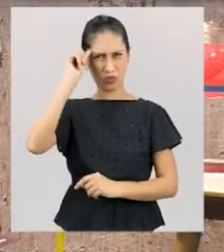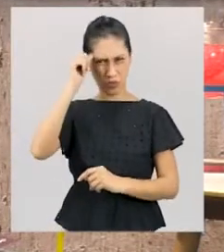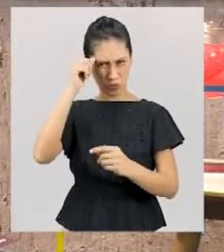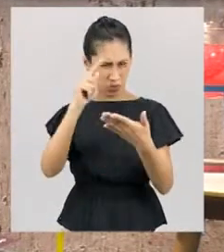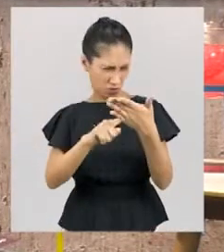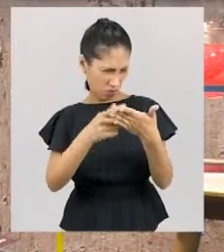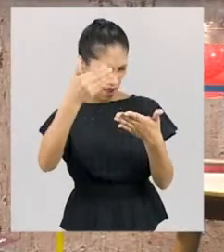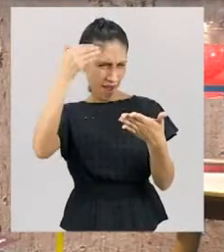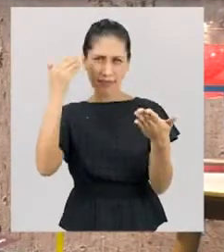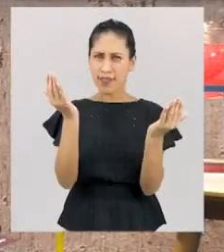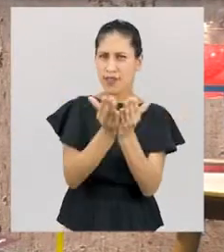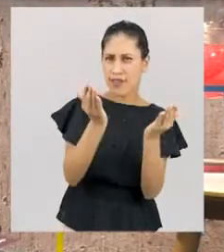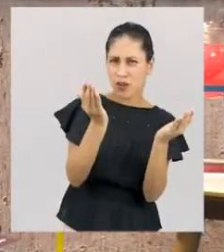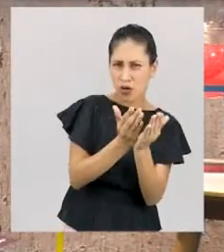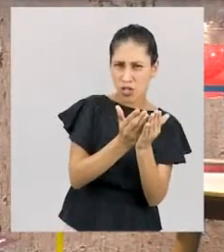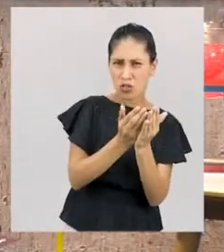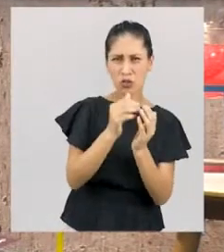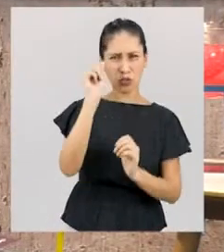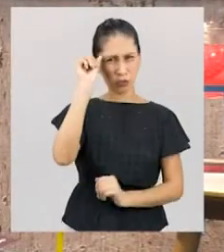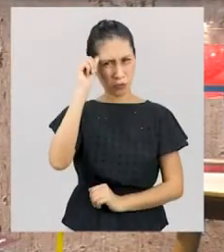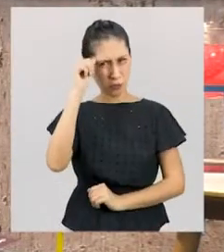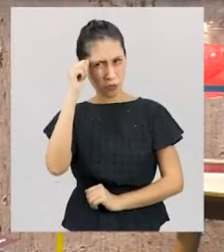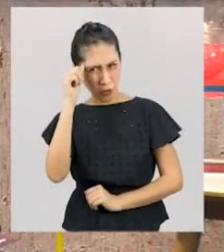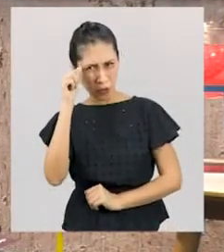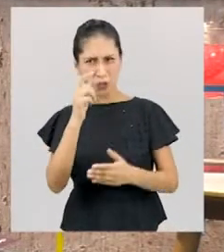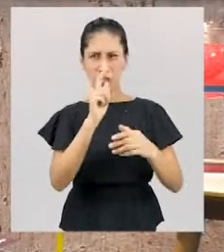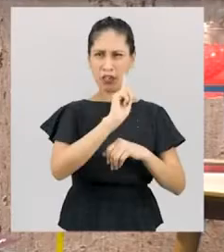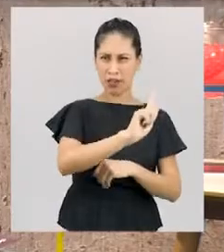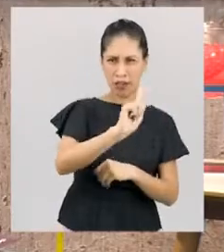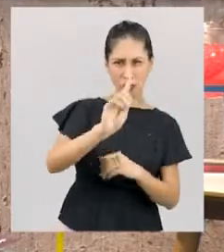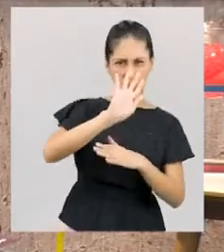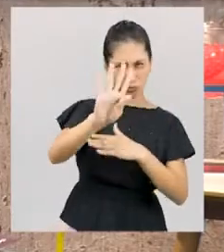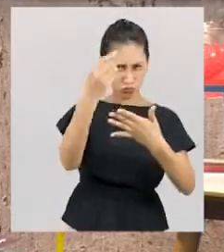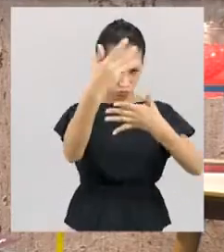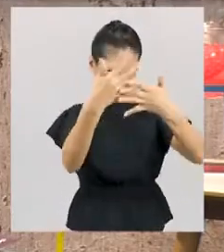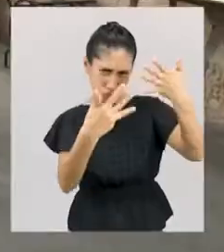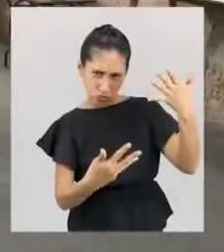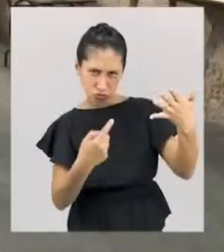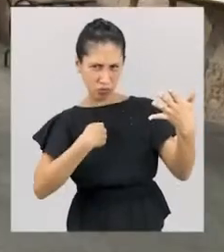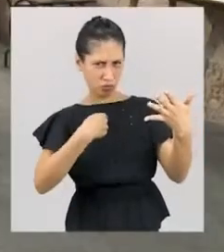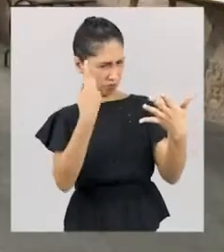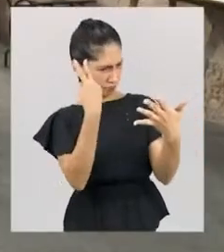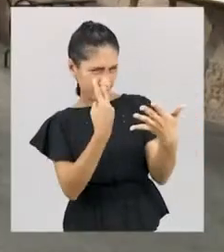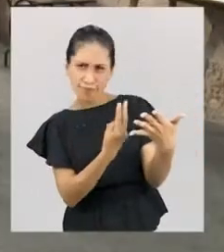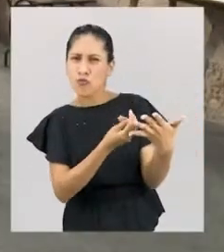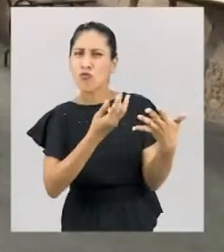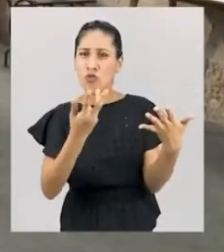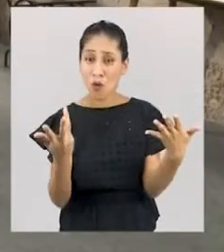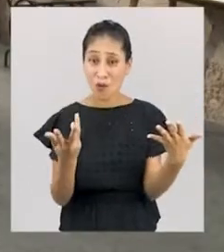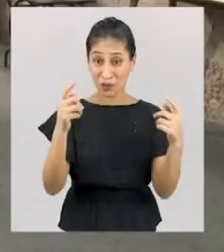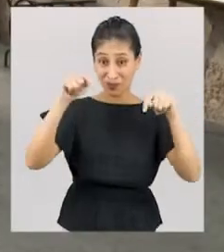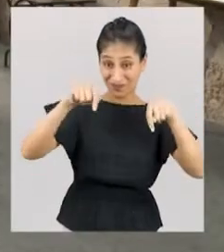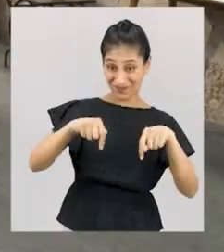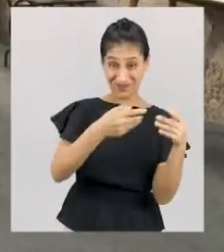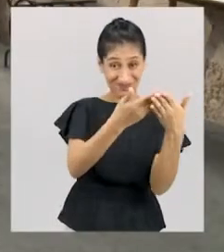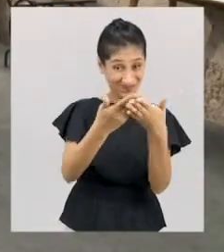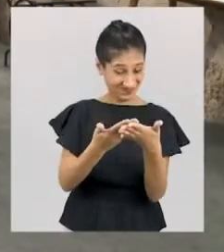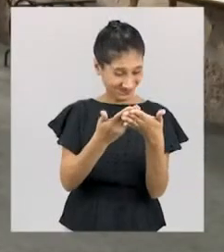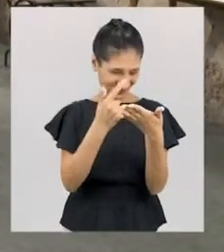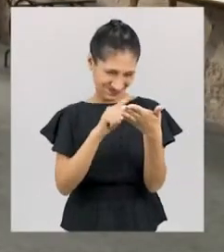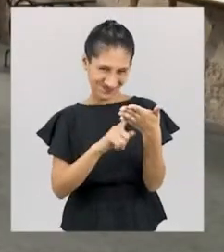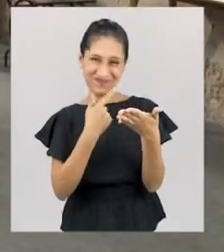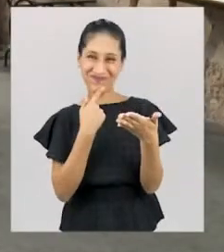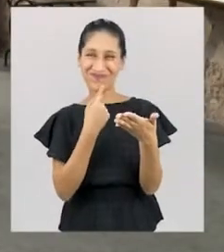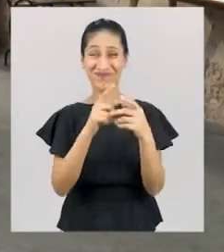cosas del colegio como las características para identificarlos. Ahí vamos, Cori. Y con la ayuda de ustedes haremos que el tema de